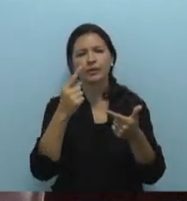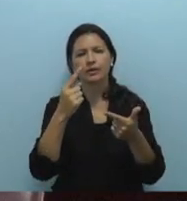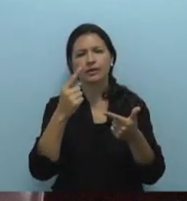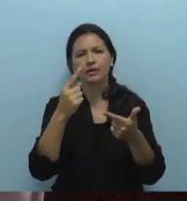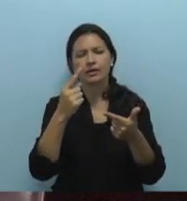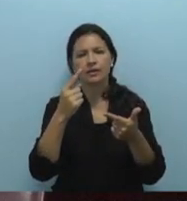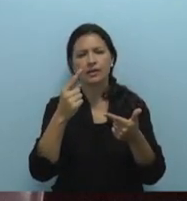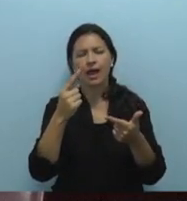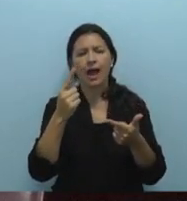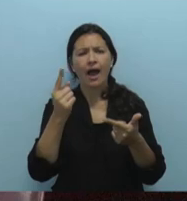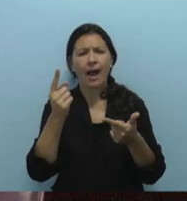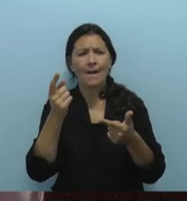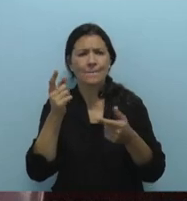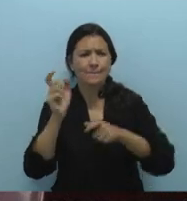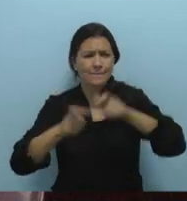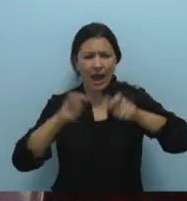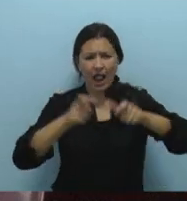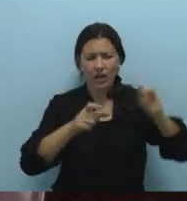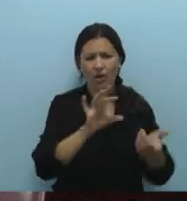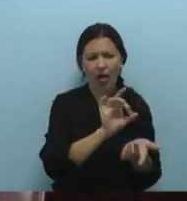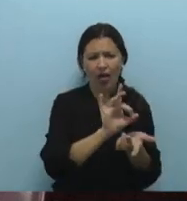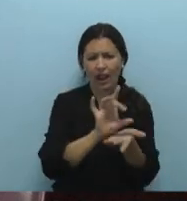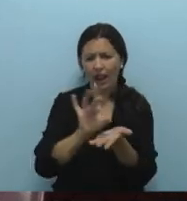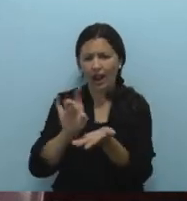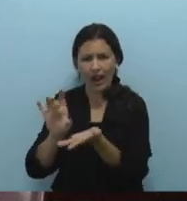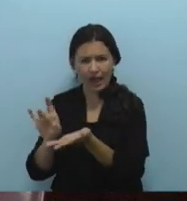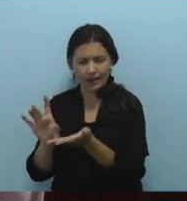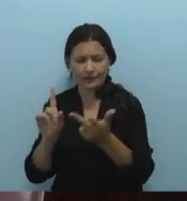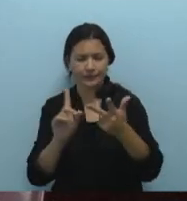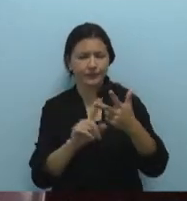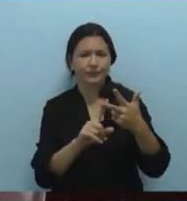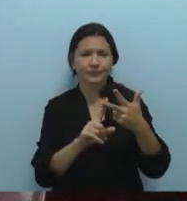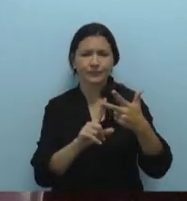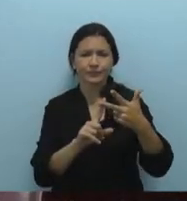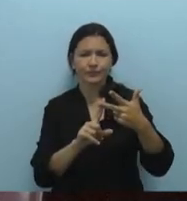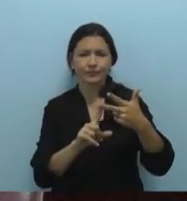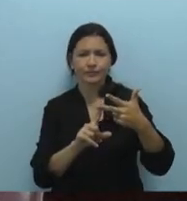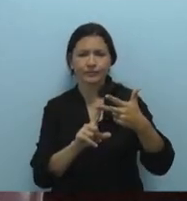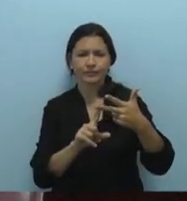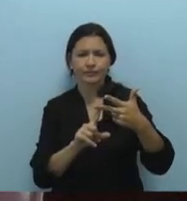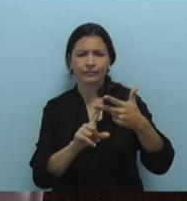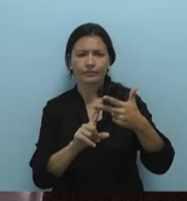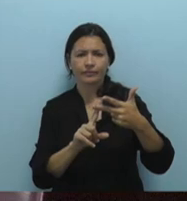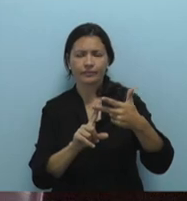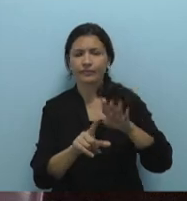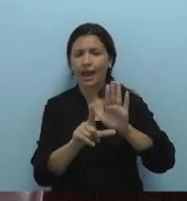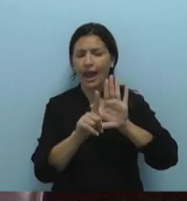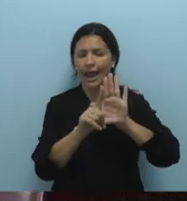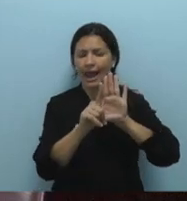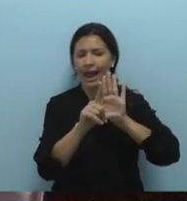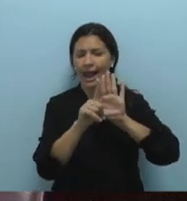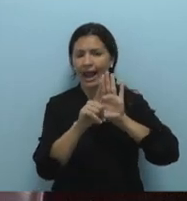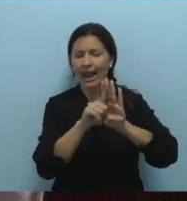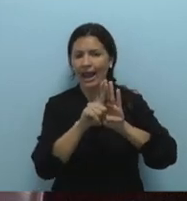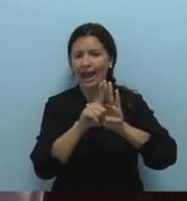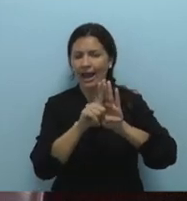público, injustificados además. El veto a la ley que le favorecía a los jubilados tener